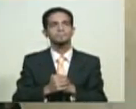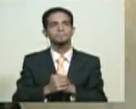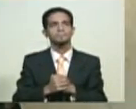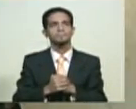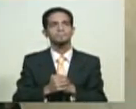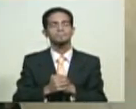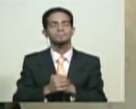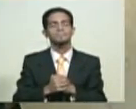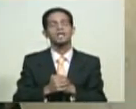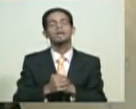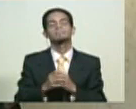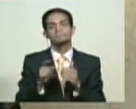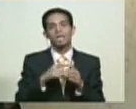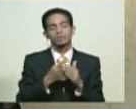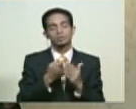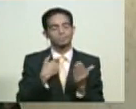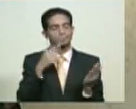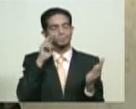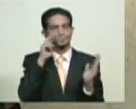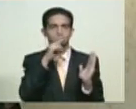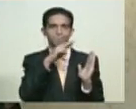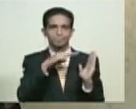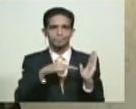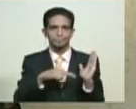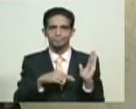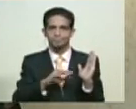Conocí bien esta comunicación,